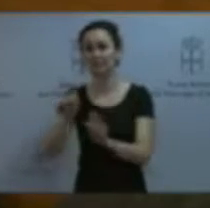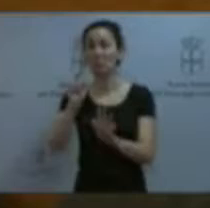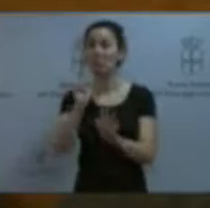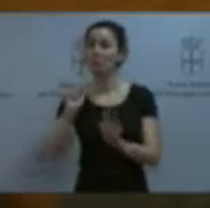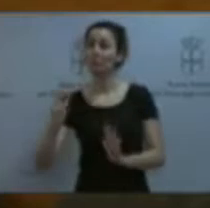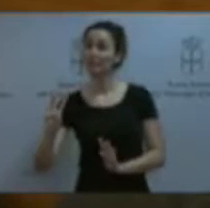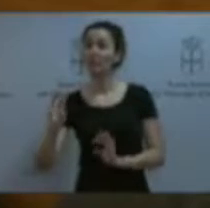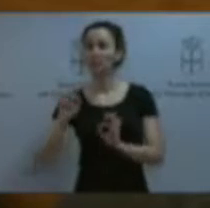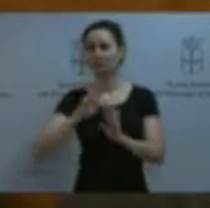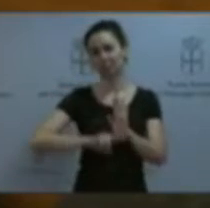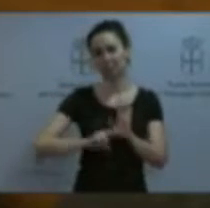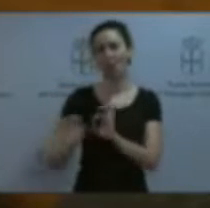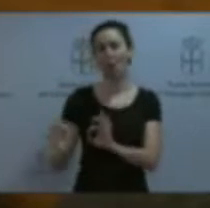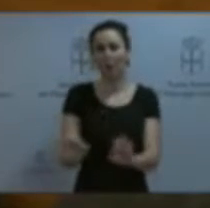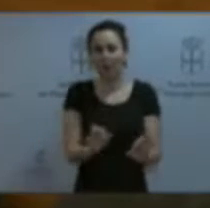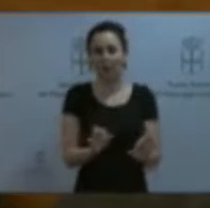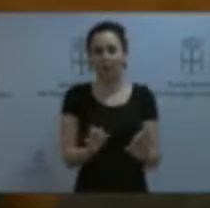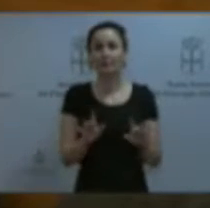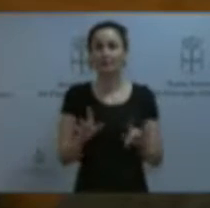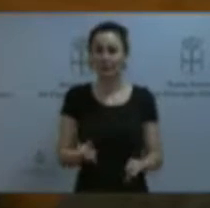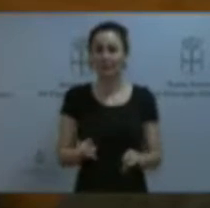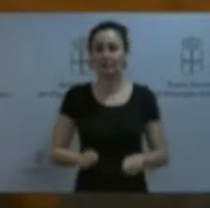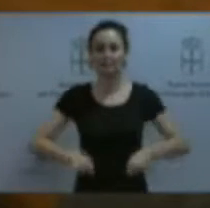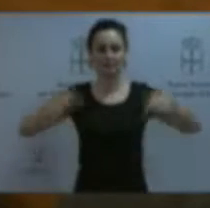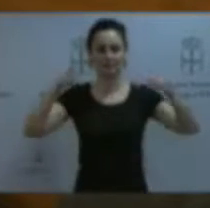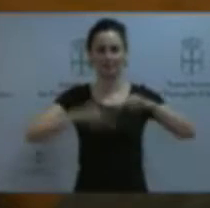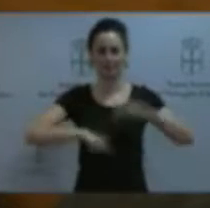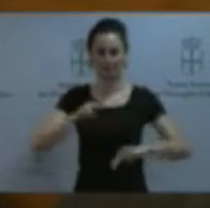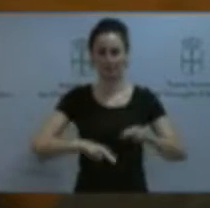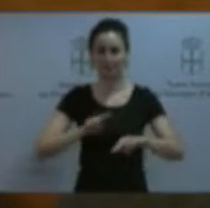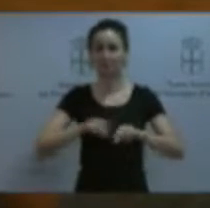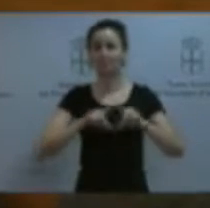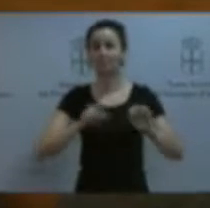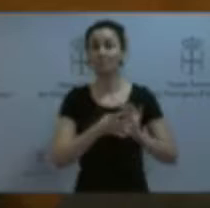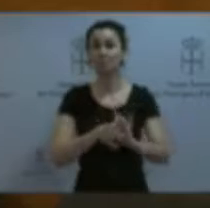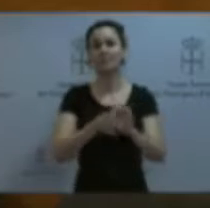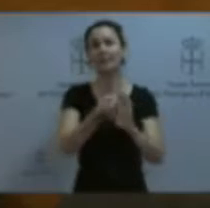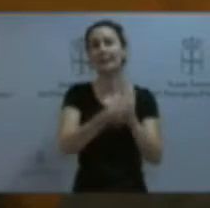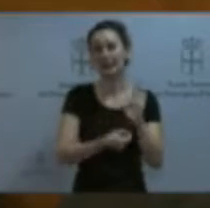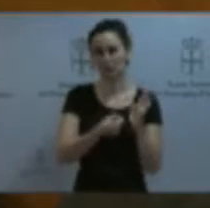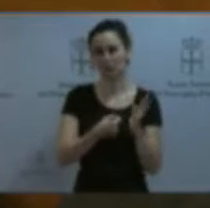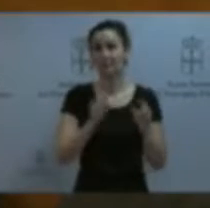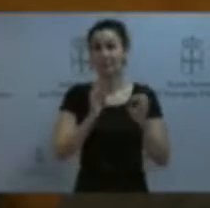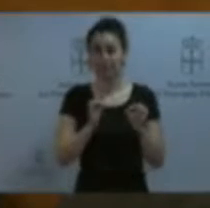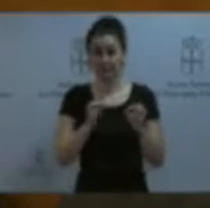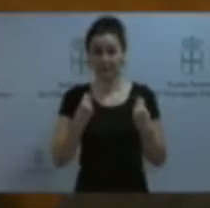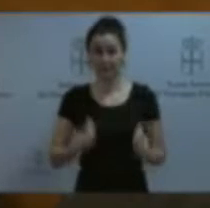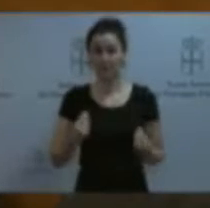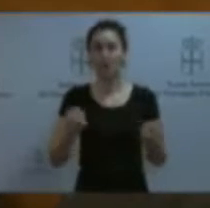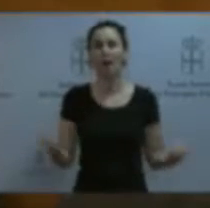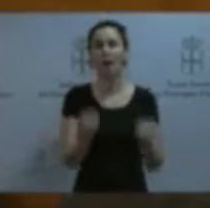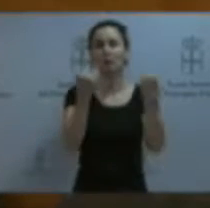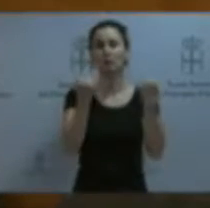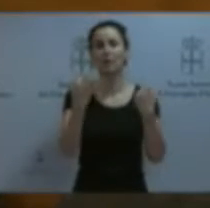276.3 del Reglamento de Ordenación del Territorio y Urbanismo del Principado de Asturias, en base a los siguientes criterios: integración de las actuaciones en el suelo urbano